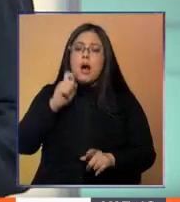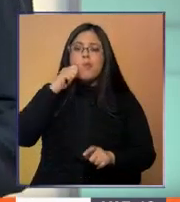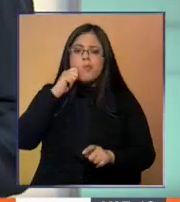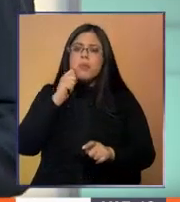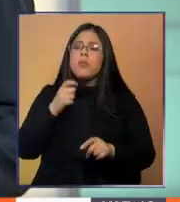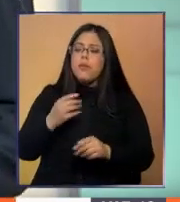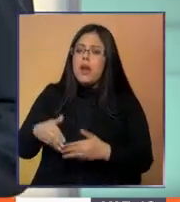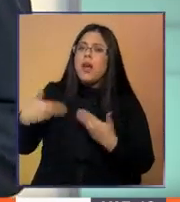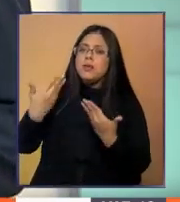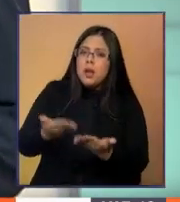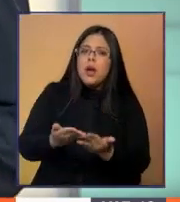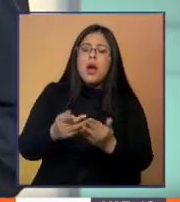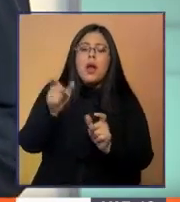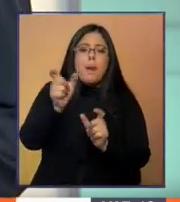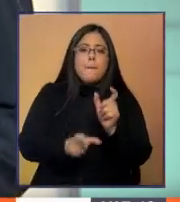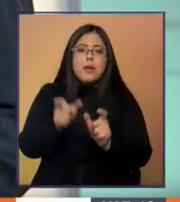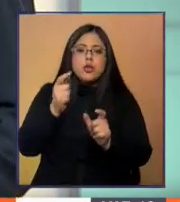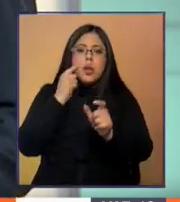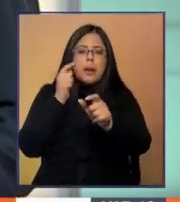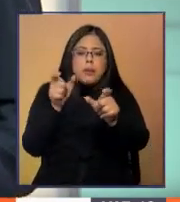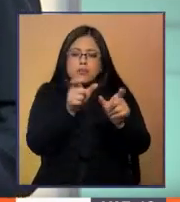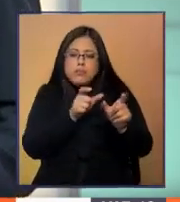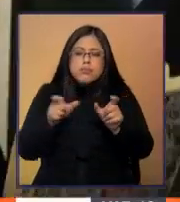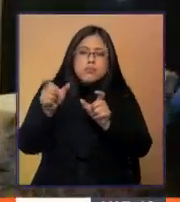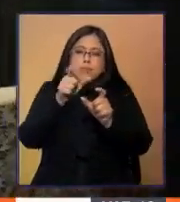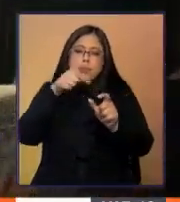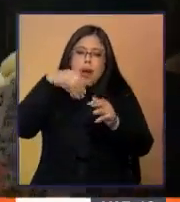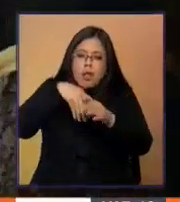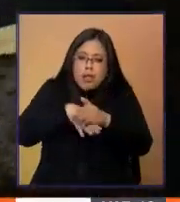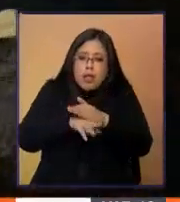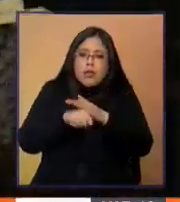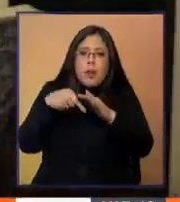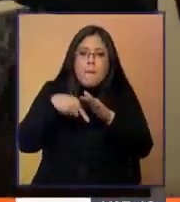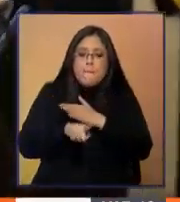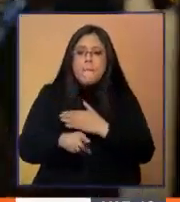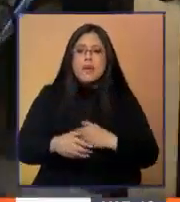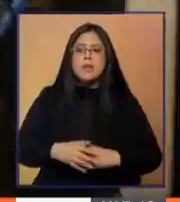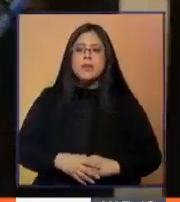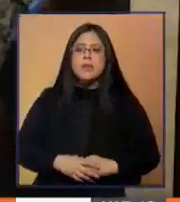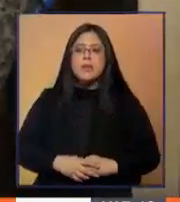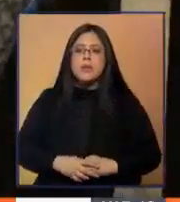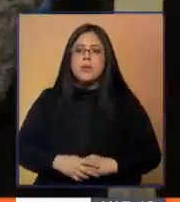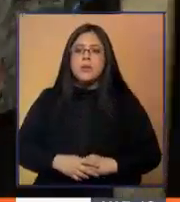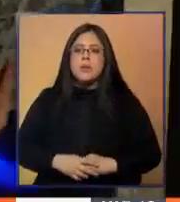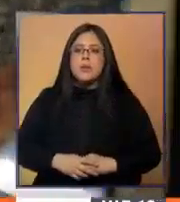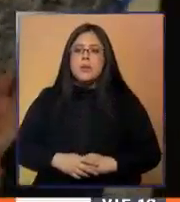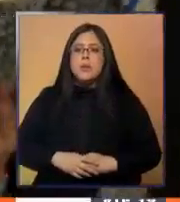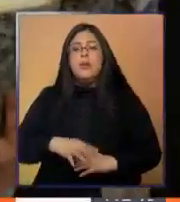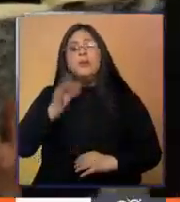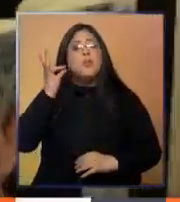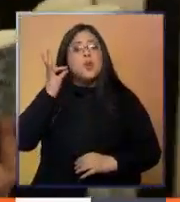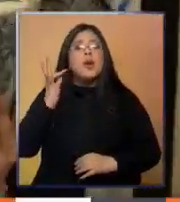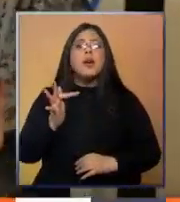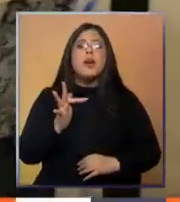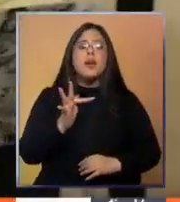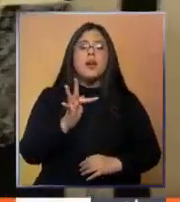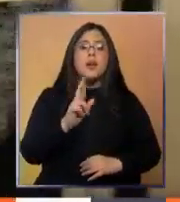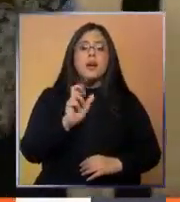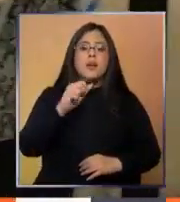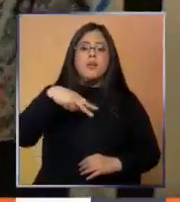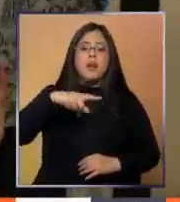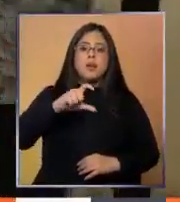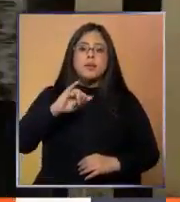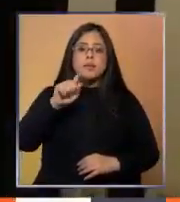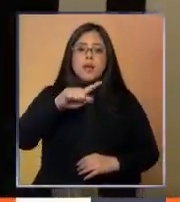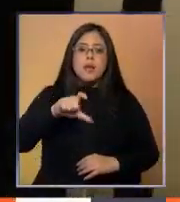inspectores para fiscalizar al interior de las estaciones. Que te fueras linda luz de mi faro. Ella es Francisca, tiene 20